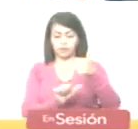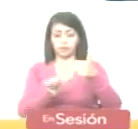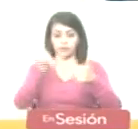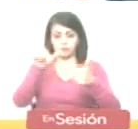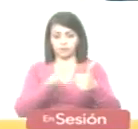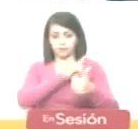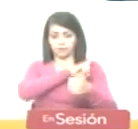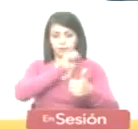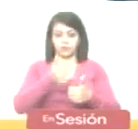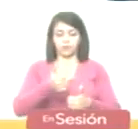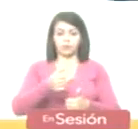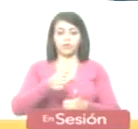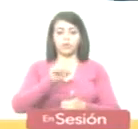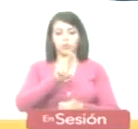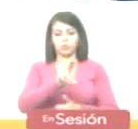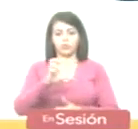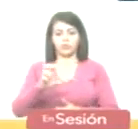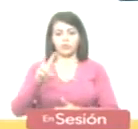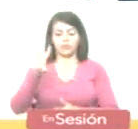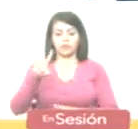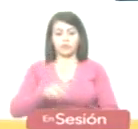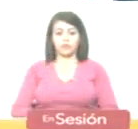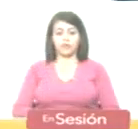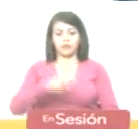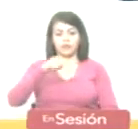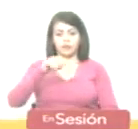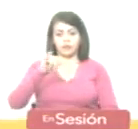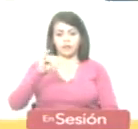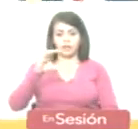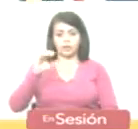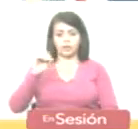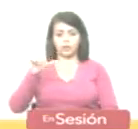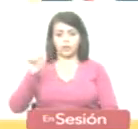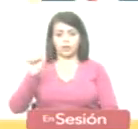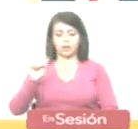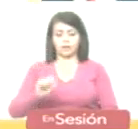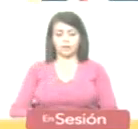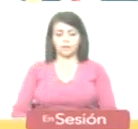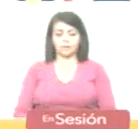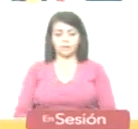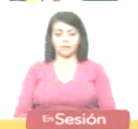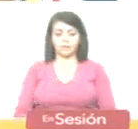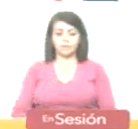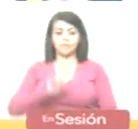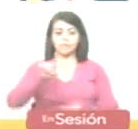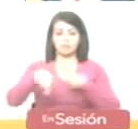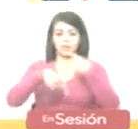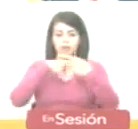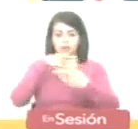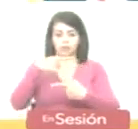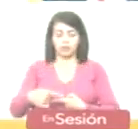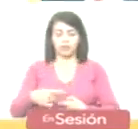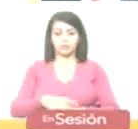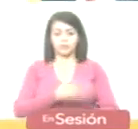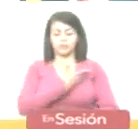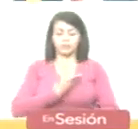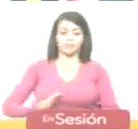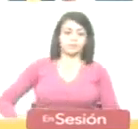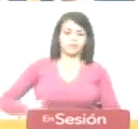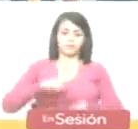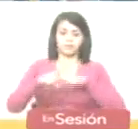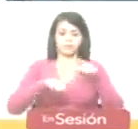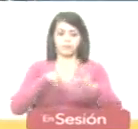académico de la Universidad Central de Venezuela, Nicolás Enrique Bianco Colmenares. Posteriormente, el presidente